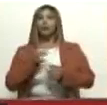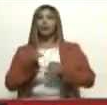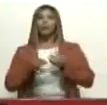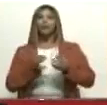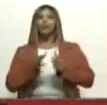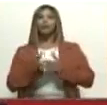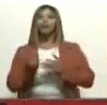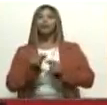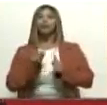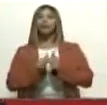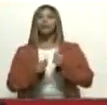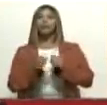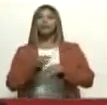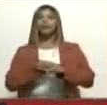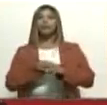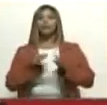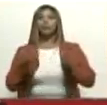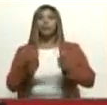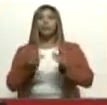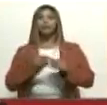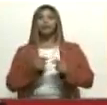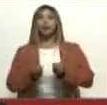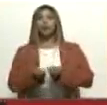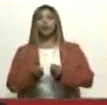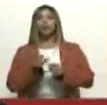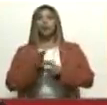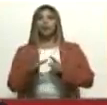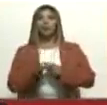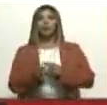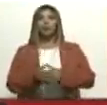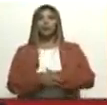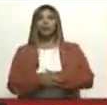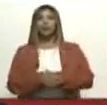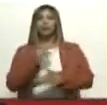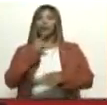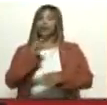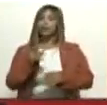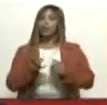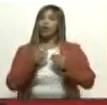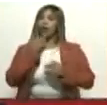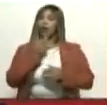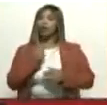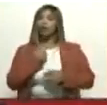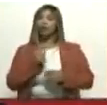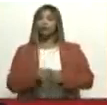qué consiste ese viceministerio de Fomento de Economía Cultural. Y les digo una cosa,